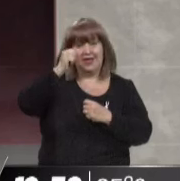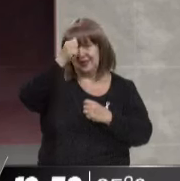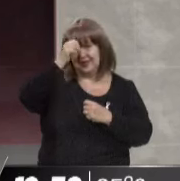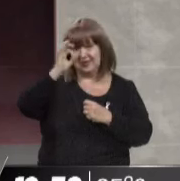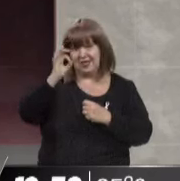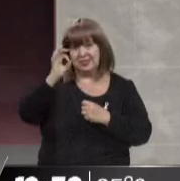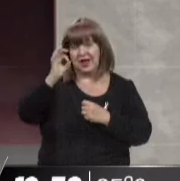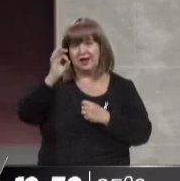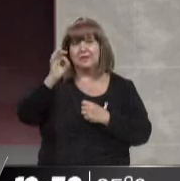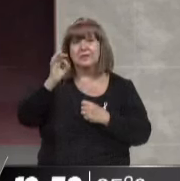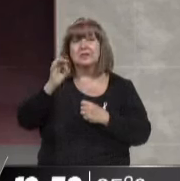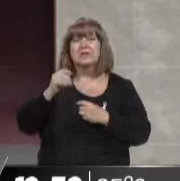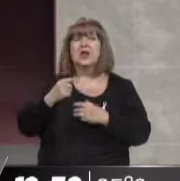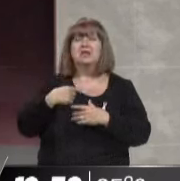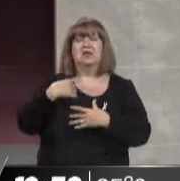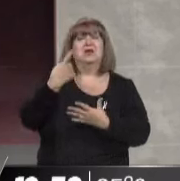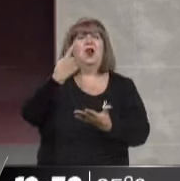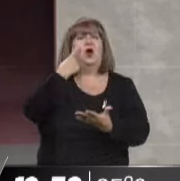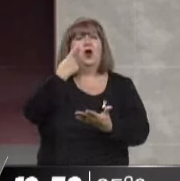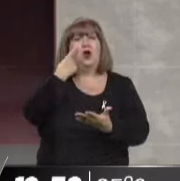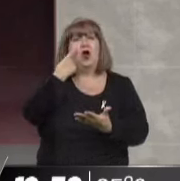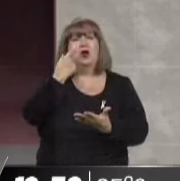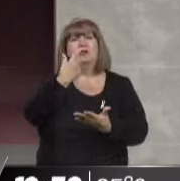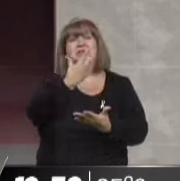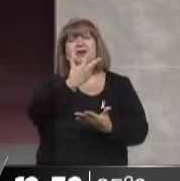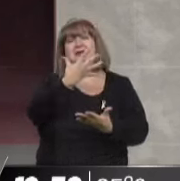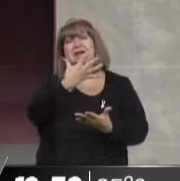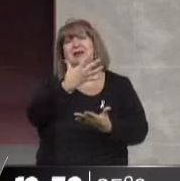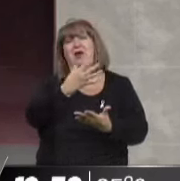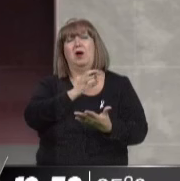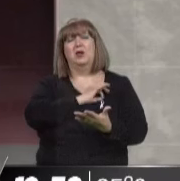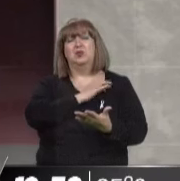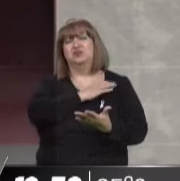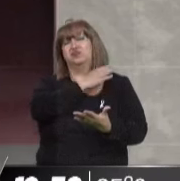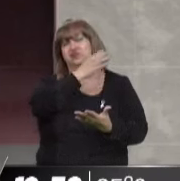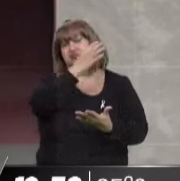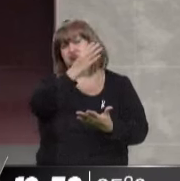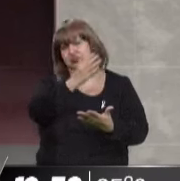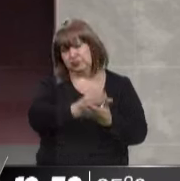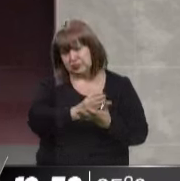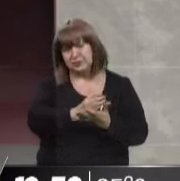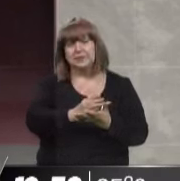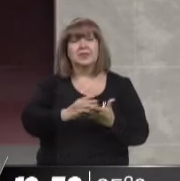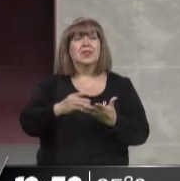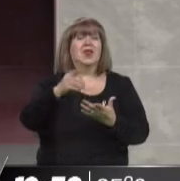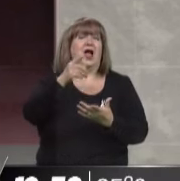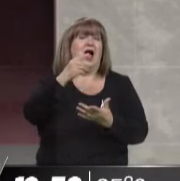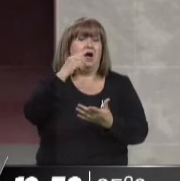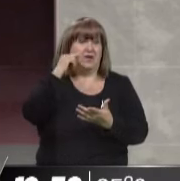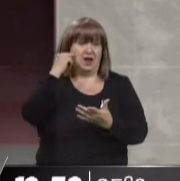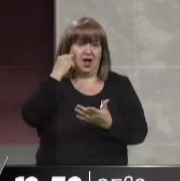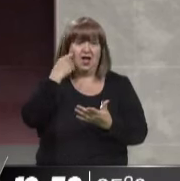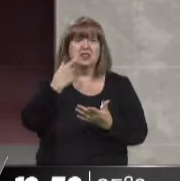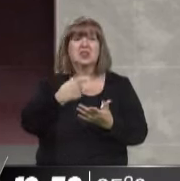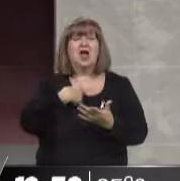polémico. ¿Y qué dice? Lo conozco hace 35 años, sigue, dice, que tiene voz más dulce. Lo conozco hace 35 años, Alberto Fernández,